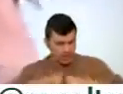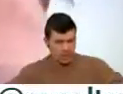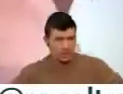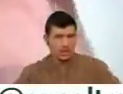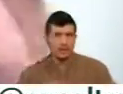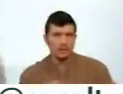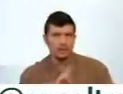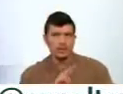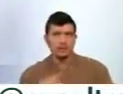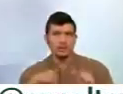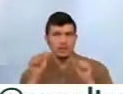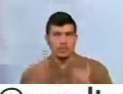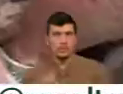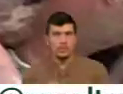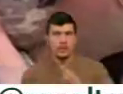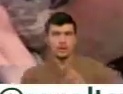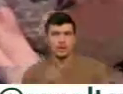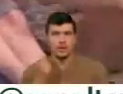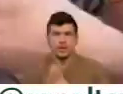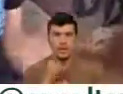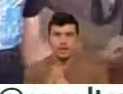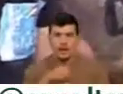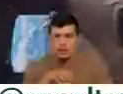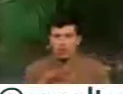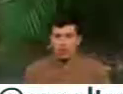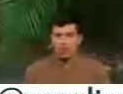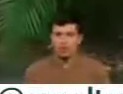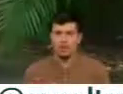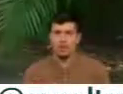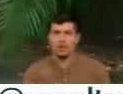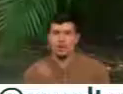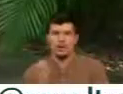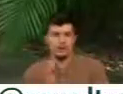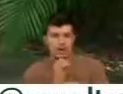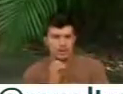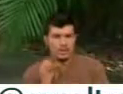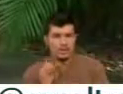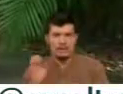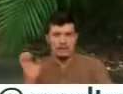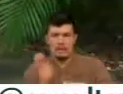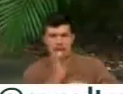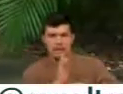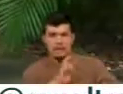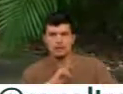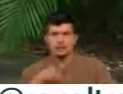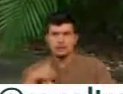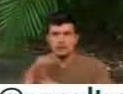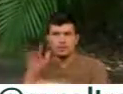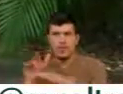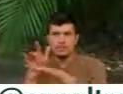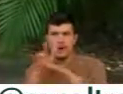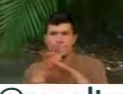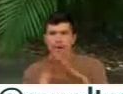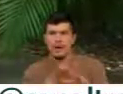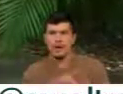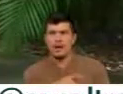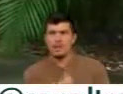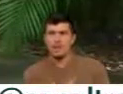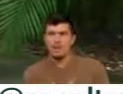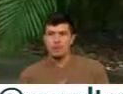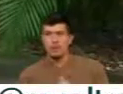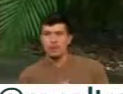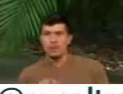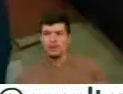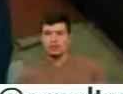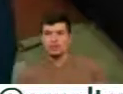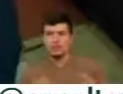hagamos el esfuerzo en lo que podamos, los funcionarios públicos, la unidad de víctimas, todas las entidades que nosotros como víctimas nos tocan, por favor, salvemos a